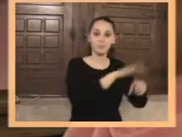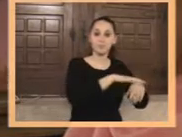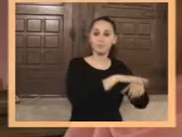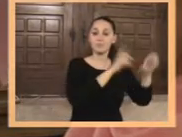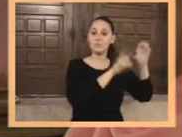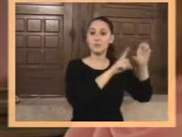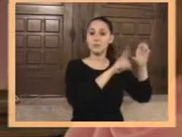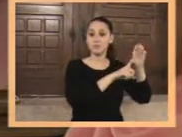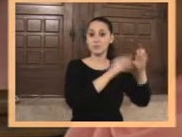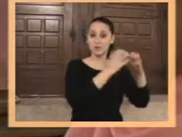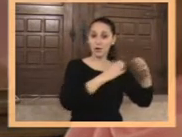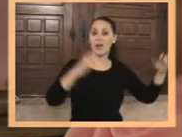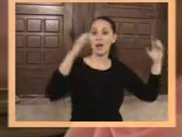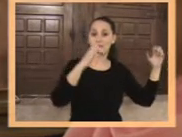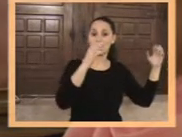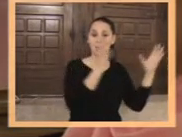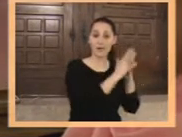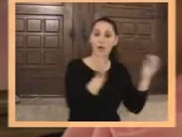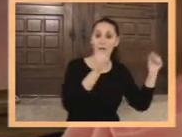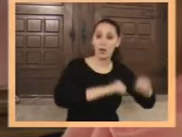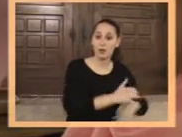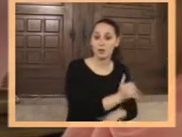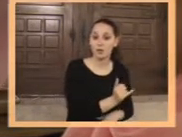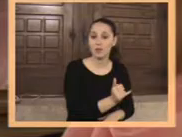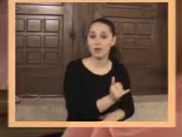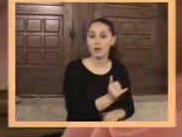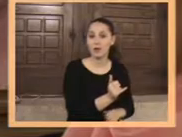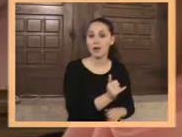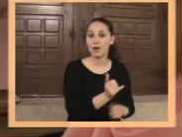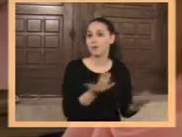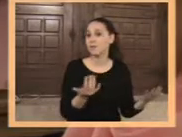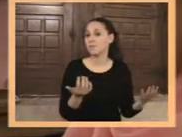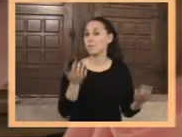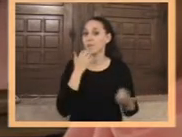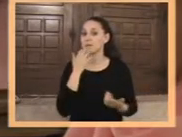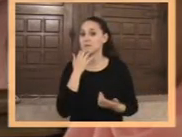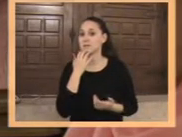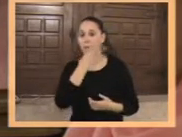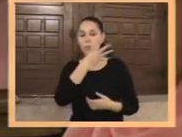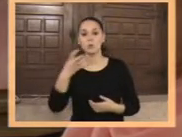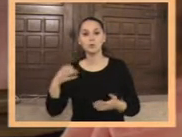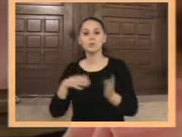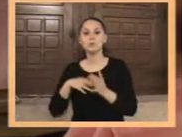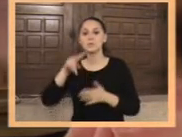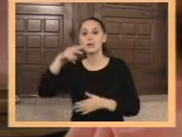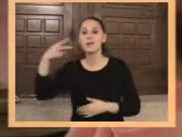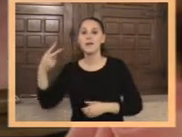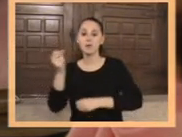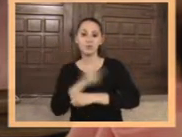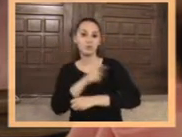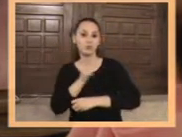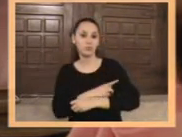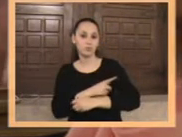ley, lo que habrá que pedir es que se compense a los placentinos por ese dinero. Porque mire, señor Núñez, lo que no se puede